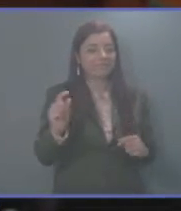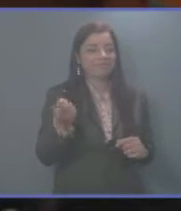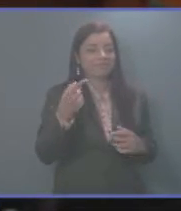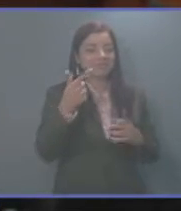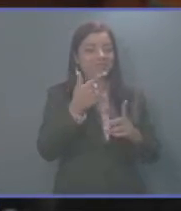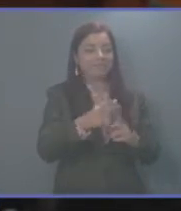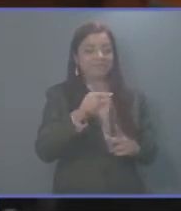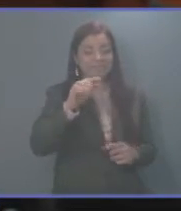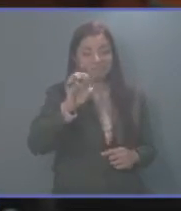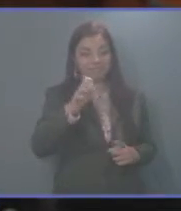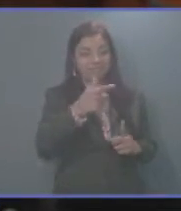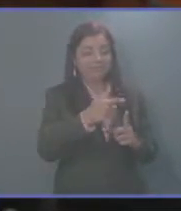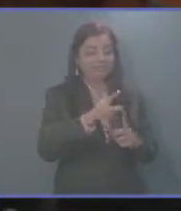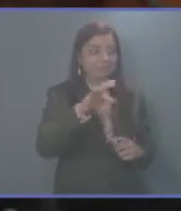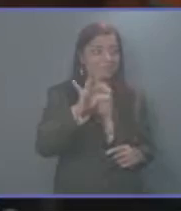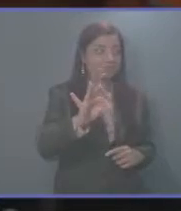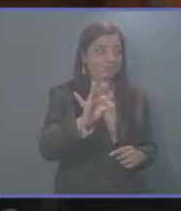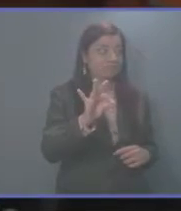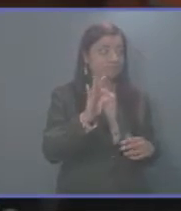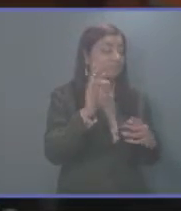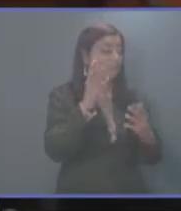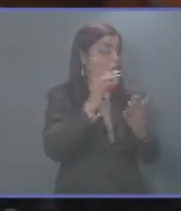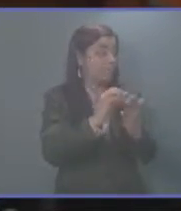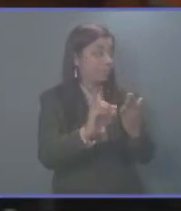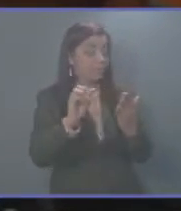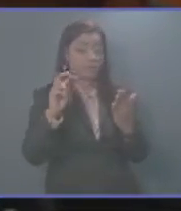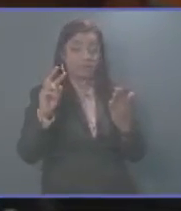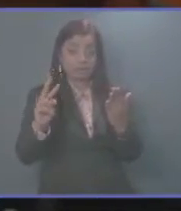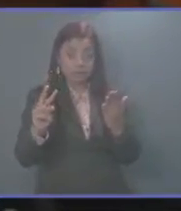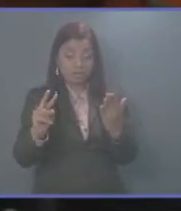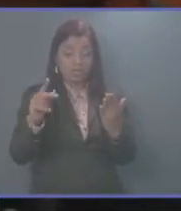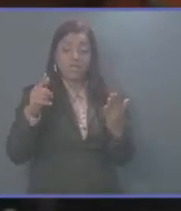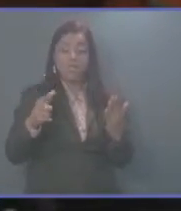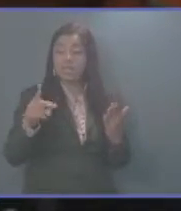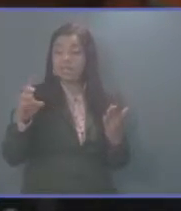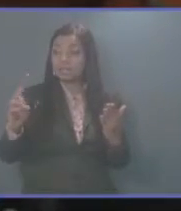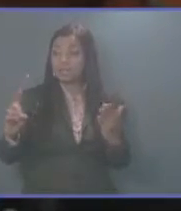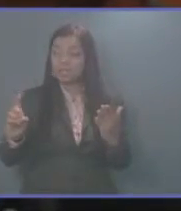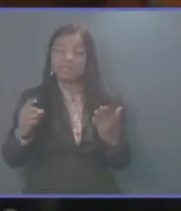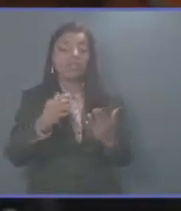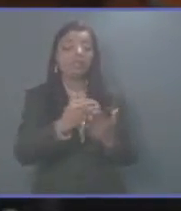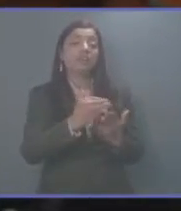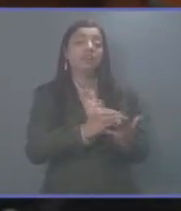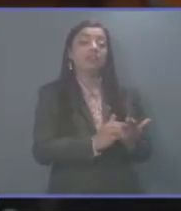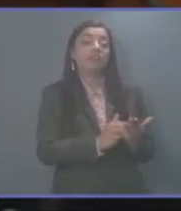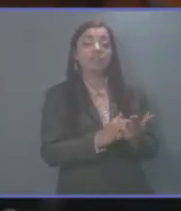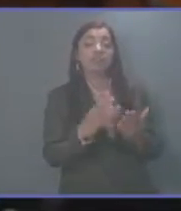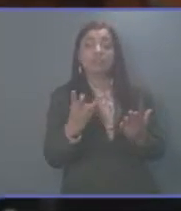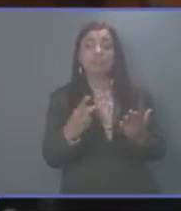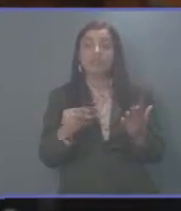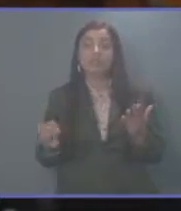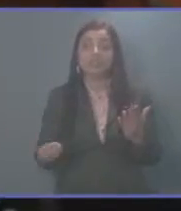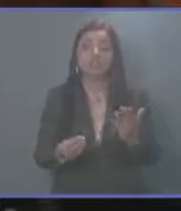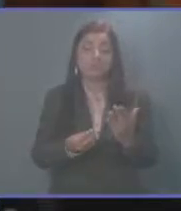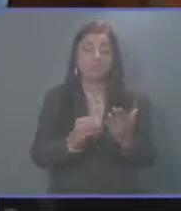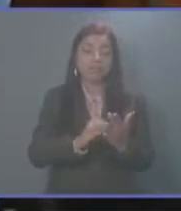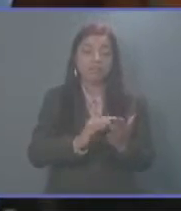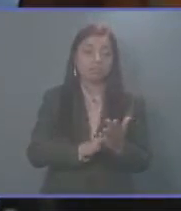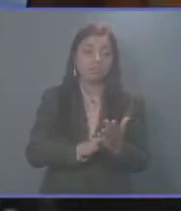literales E y F, numeral 2, literal D, e incorpórase un numeral